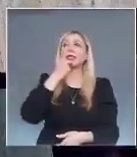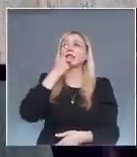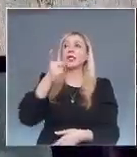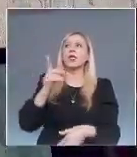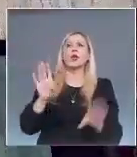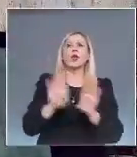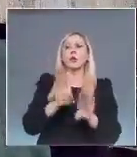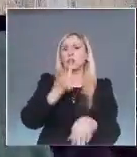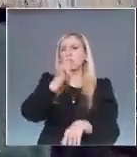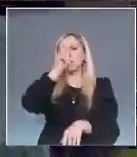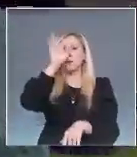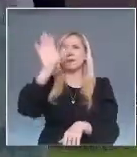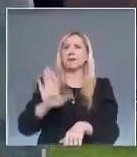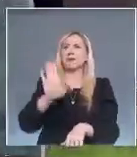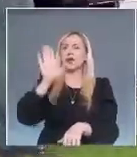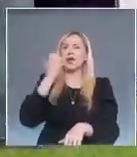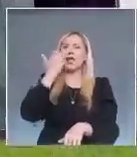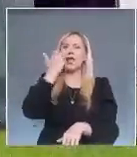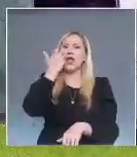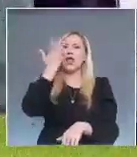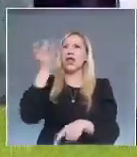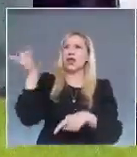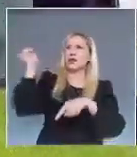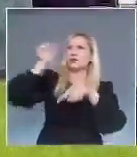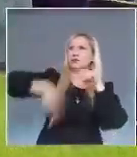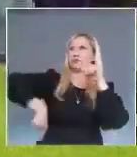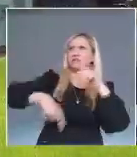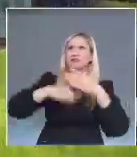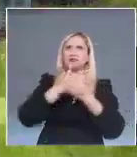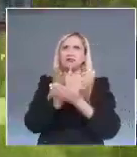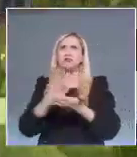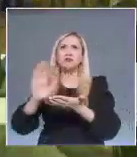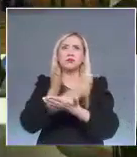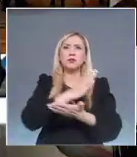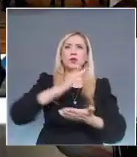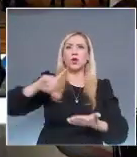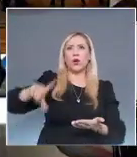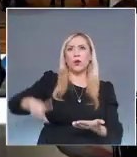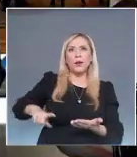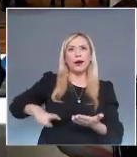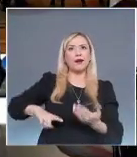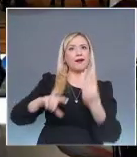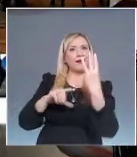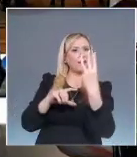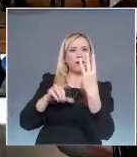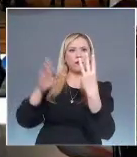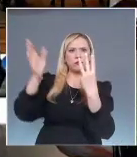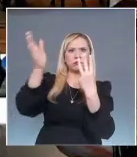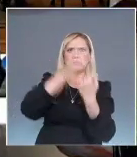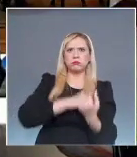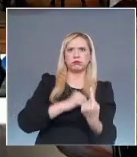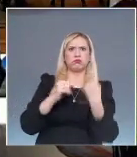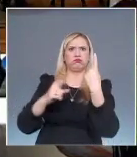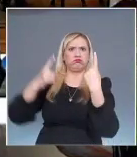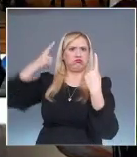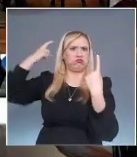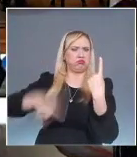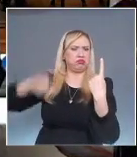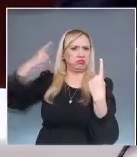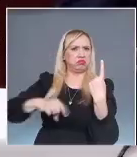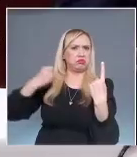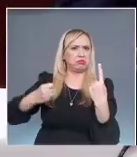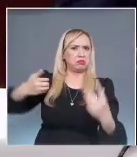la división de poderes en el continente, lo que pone en riesgo a las democracias constitucionales. Aseguró que sin poderes